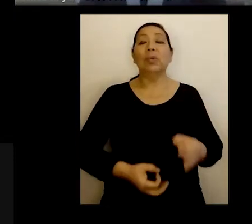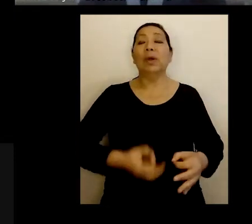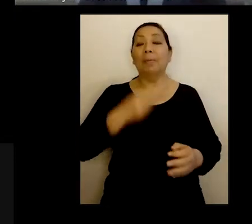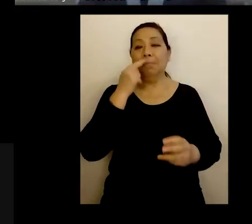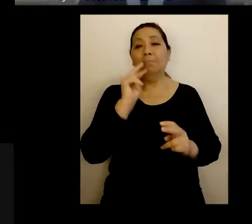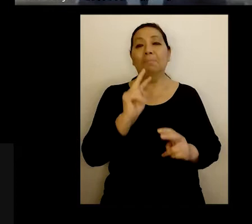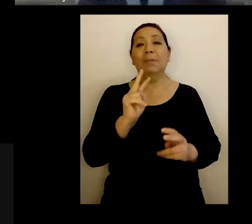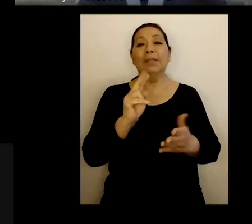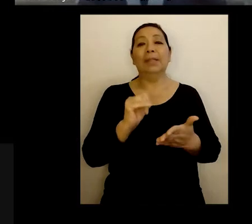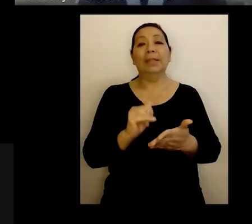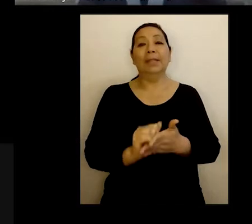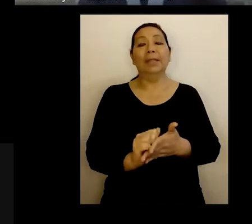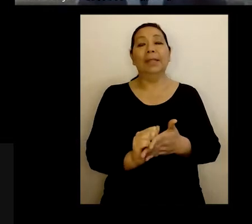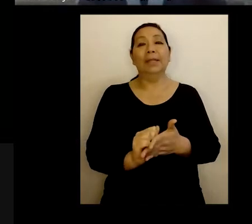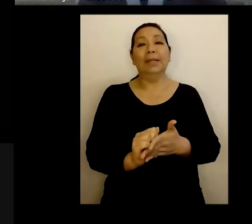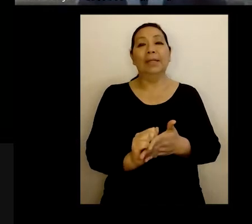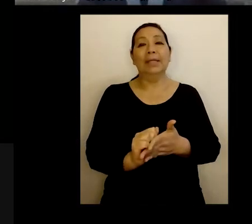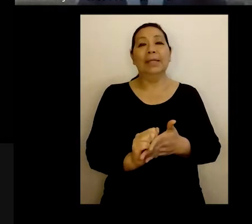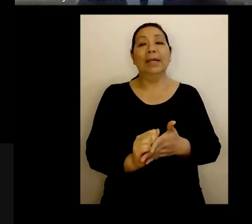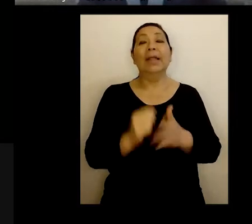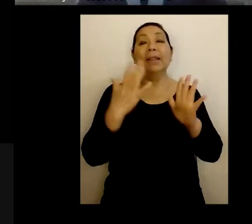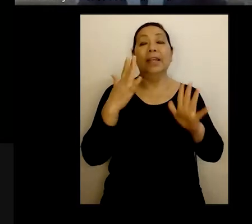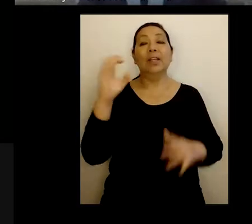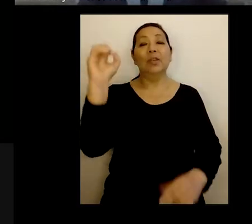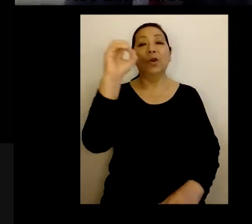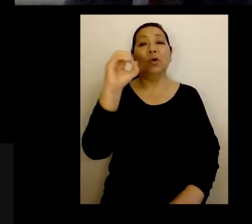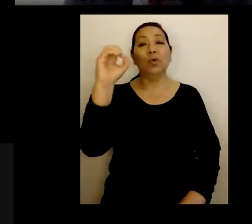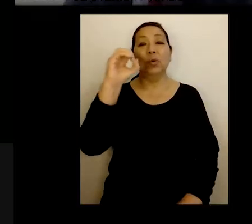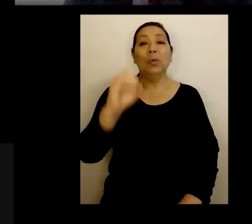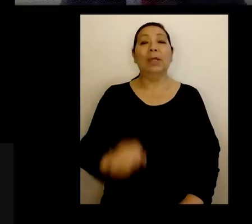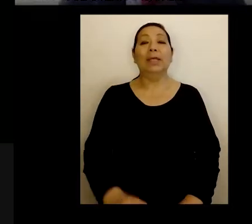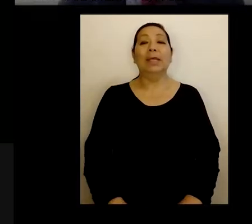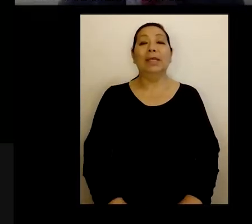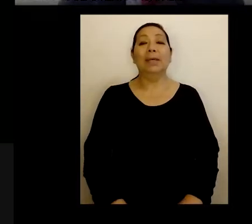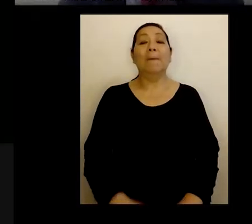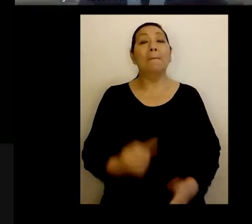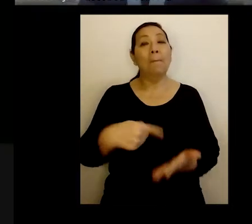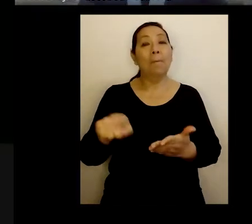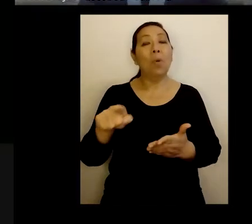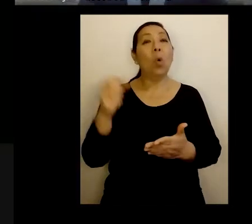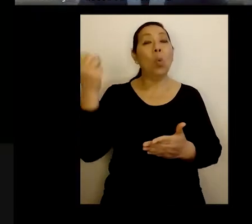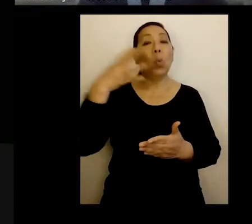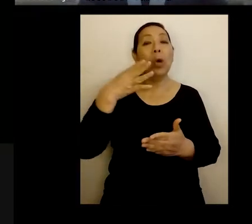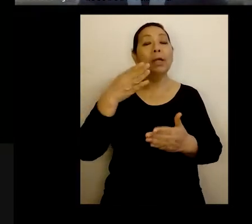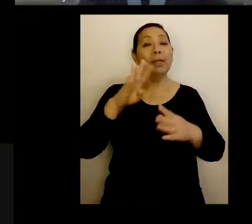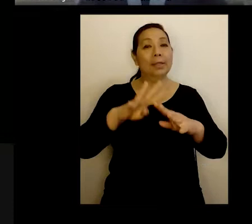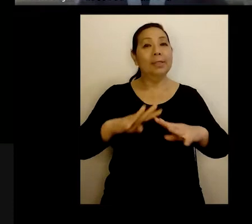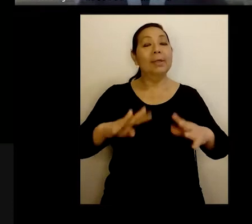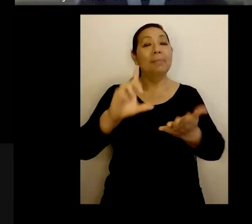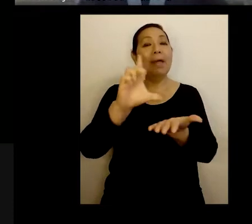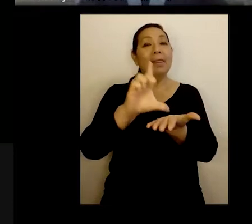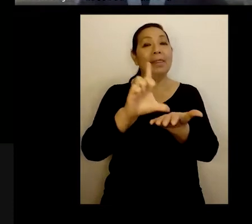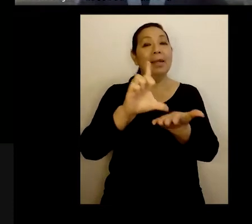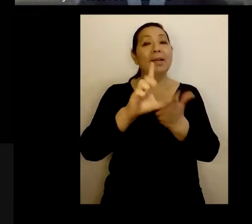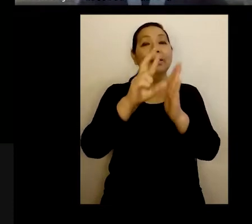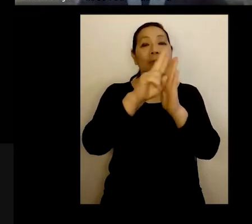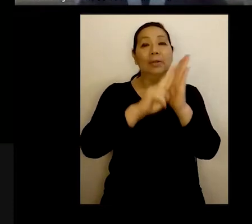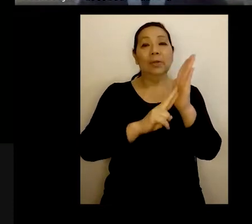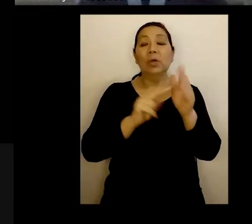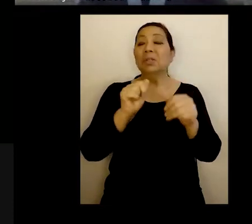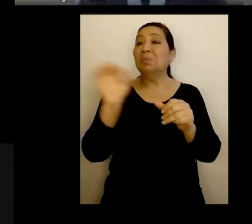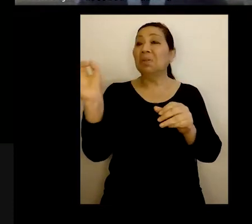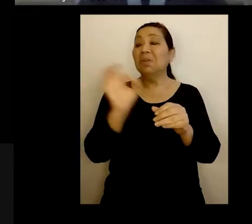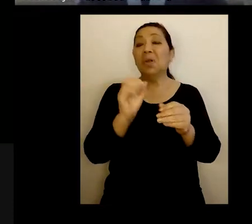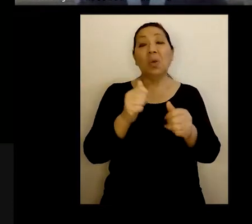de vista, la sentencia de vista del 10 de octubre, emitida por la Cuarta Sala Penal de Lima, y la resolución sin